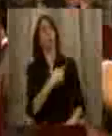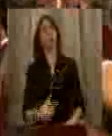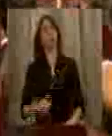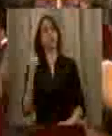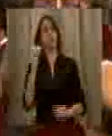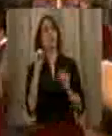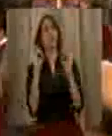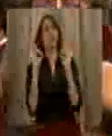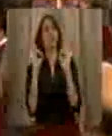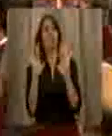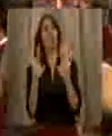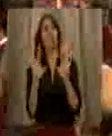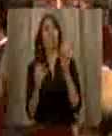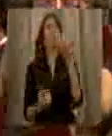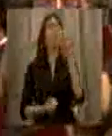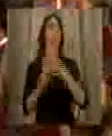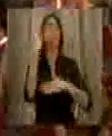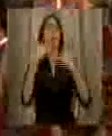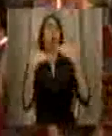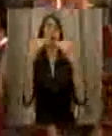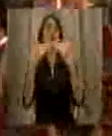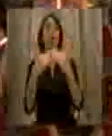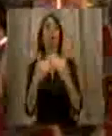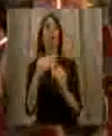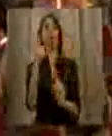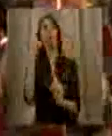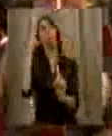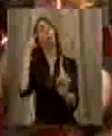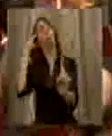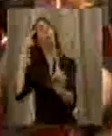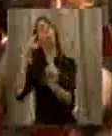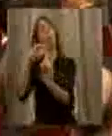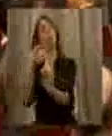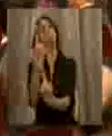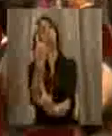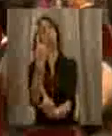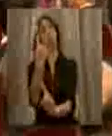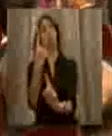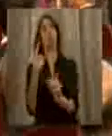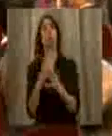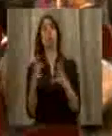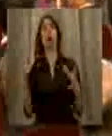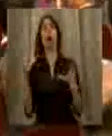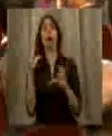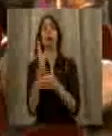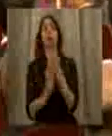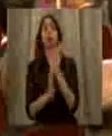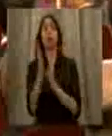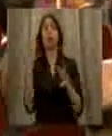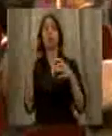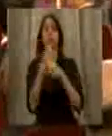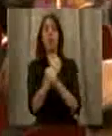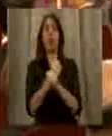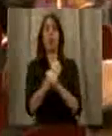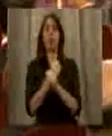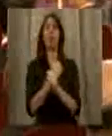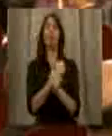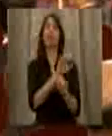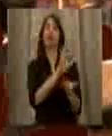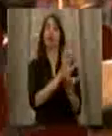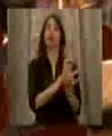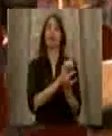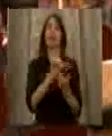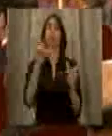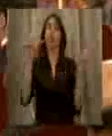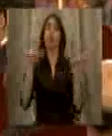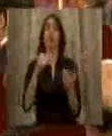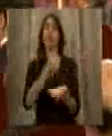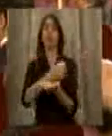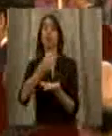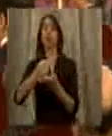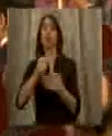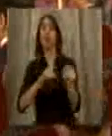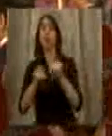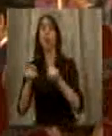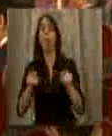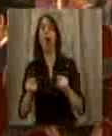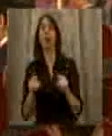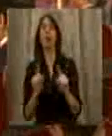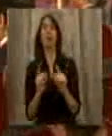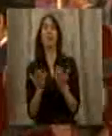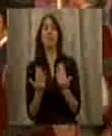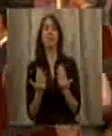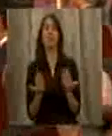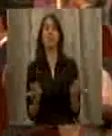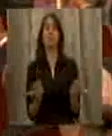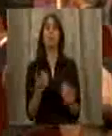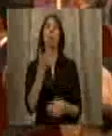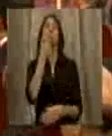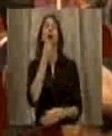Sebastián Piñera, y todo con un solo y gran objetivo: hacer más ágil el aparato estatal, reducir la burocracia innecesaria,